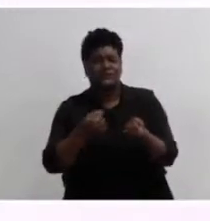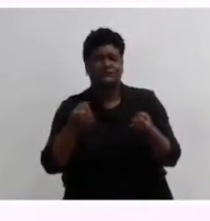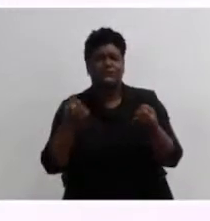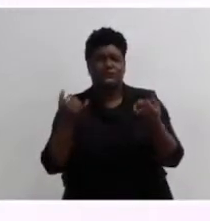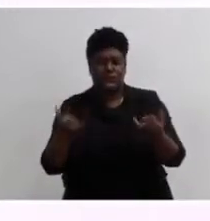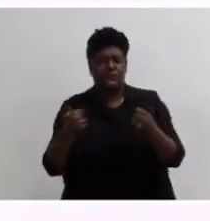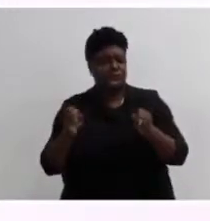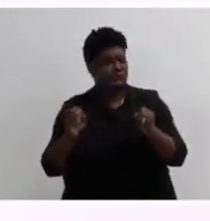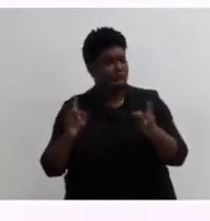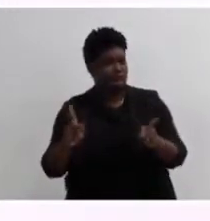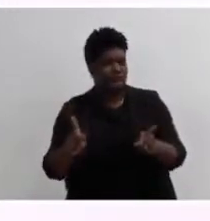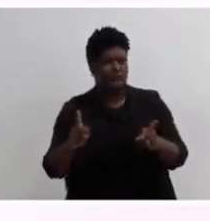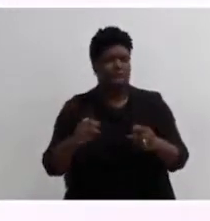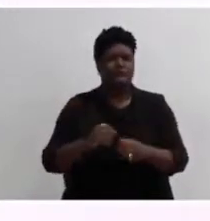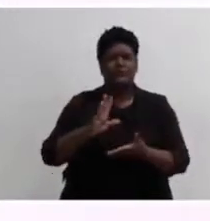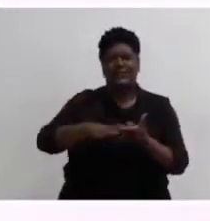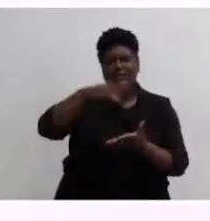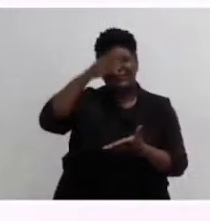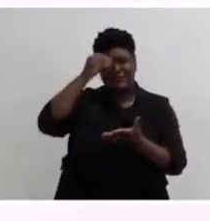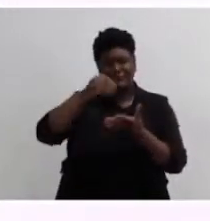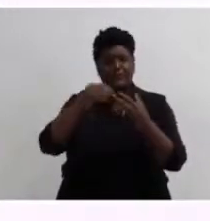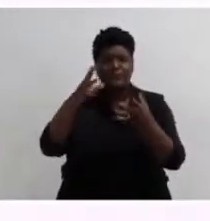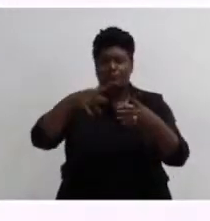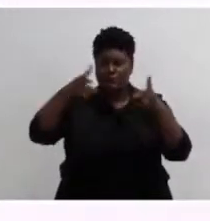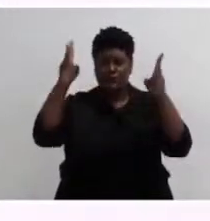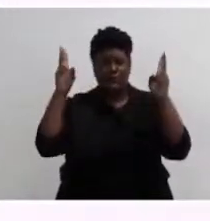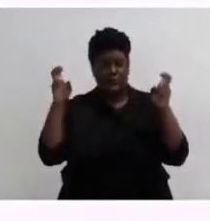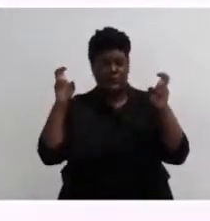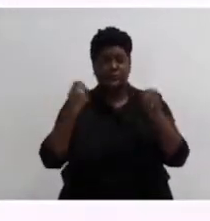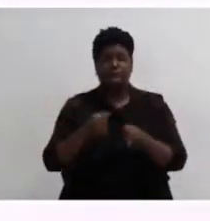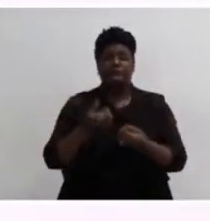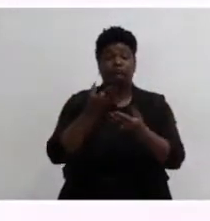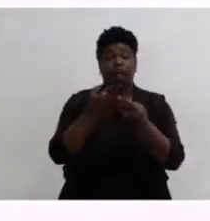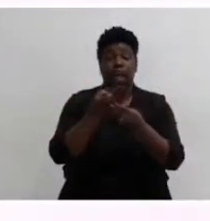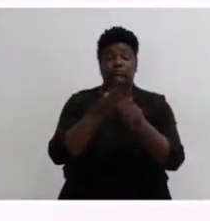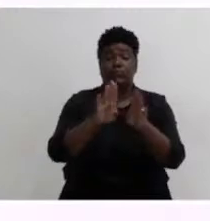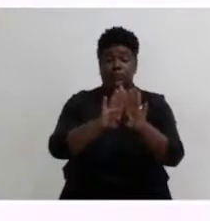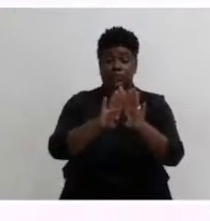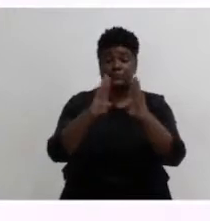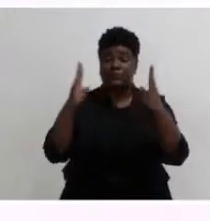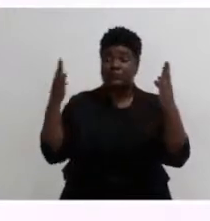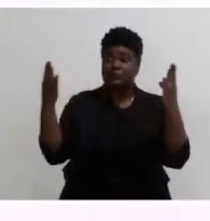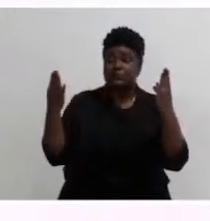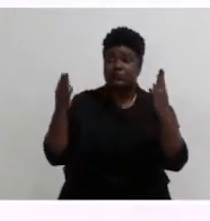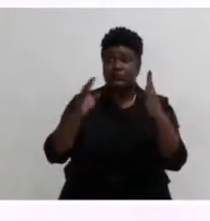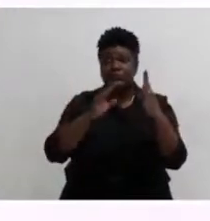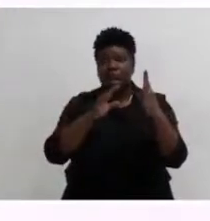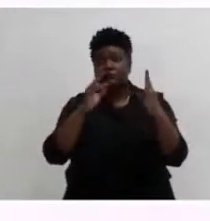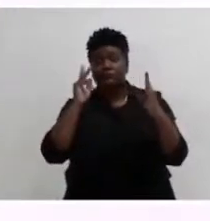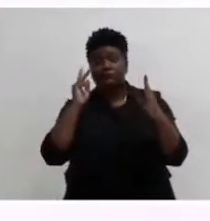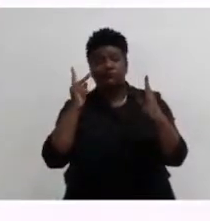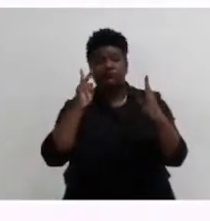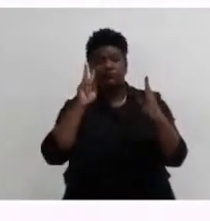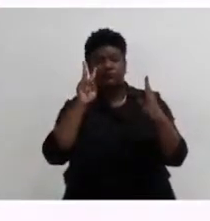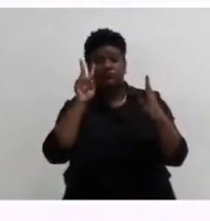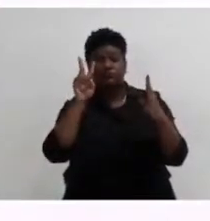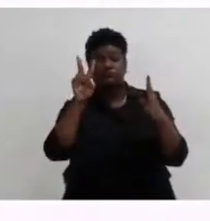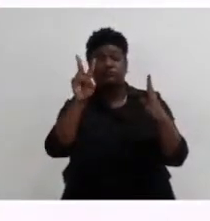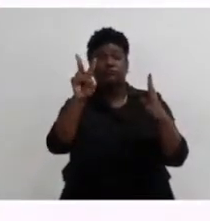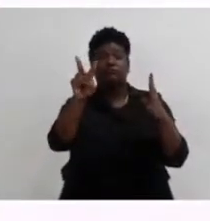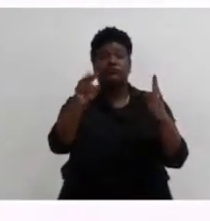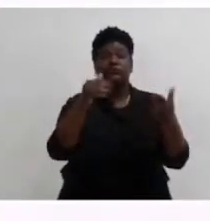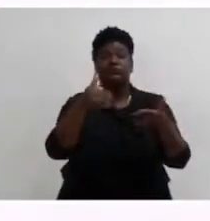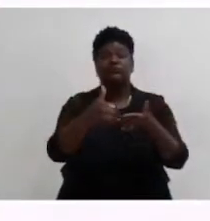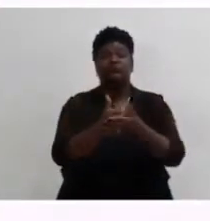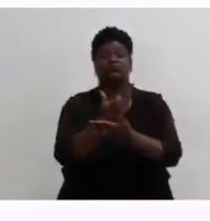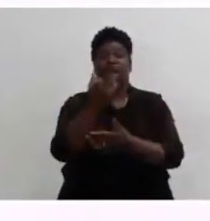y aprendamos todo lo referente a este tema, una puerta a nuevos horizontes para la economía dominicana. Promuevan